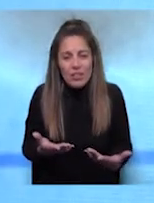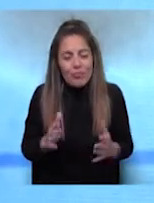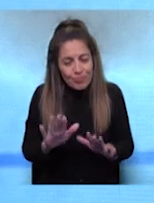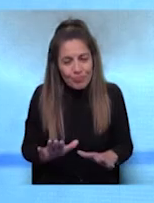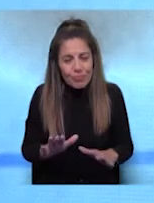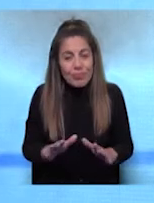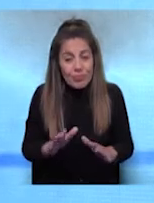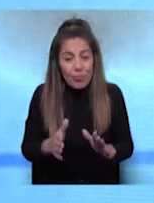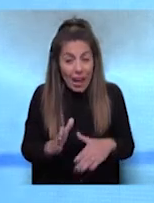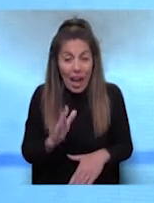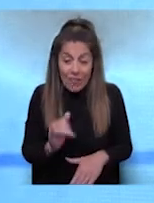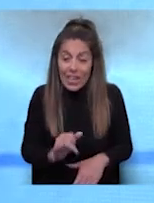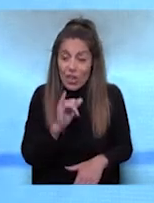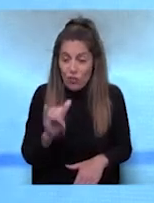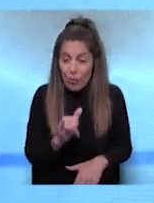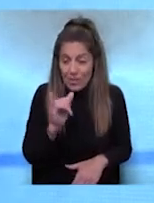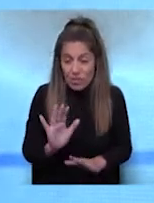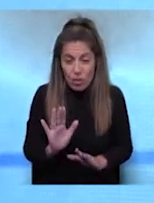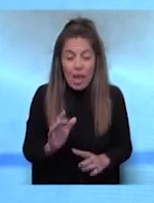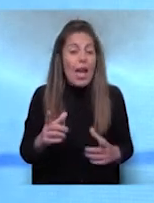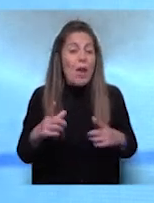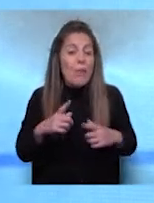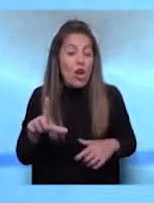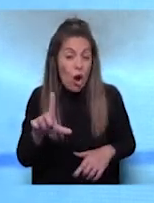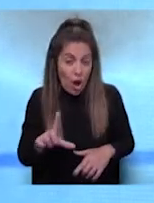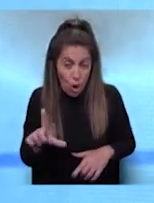Va a haber novedades, tal vez, pero espero el lunes.